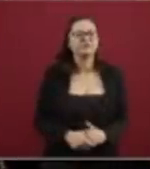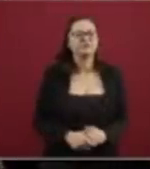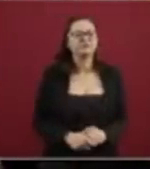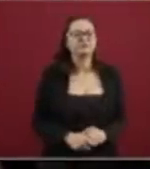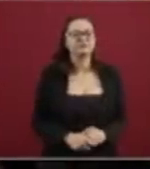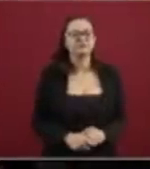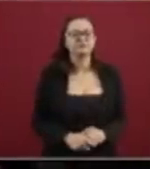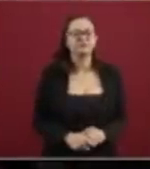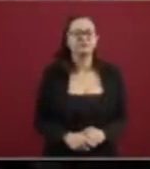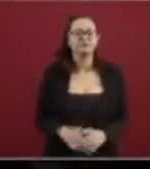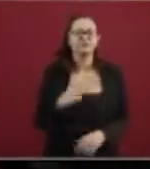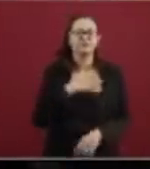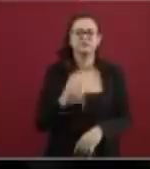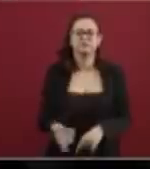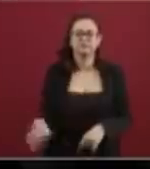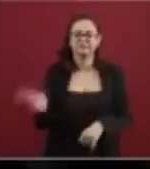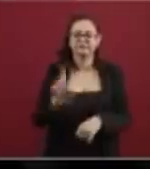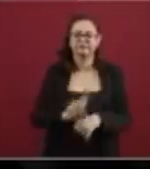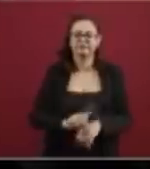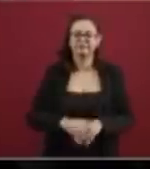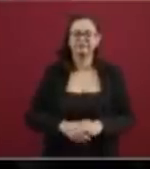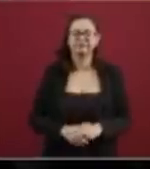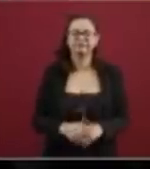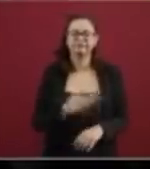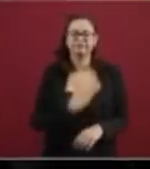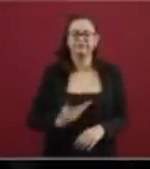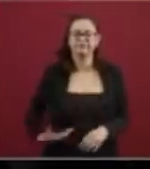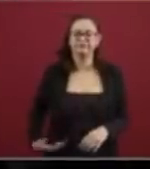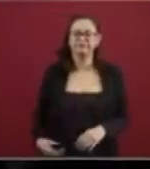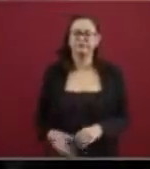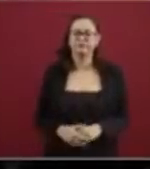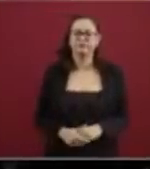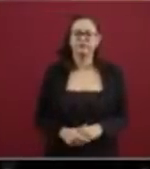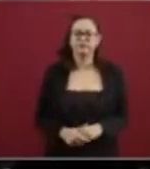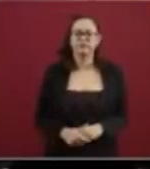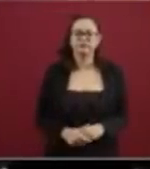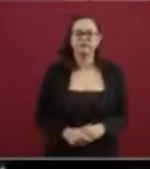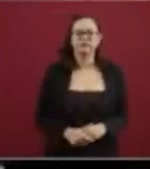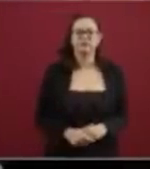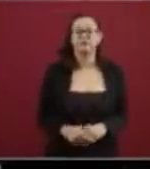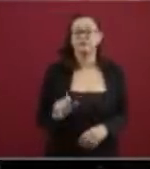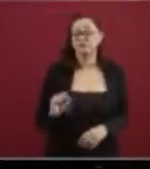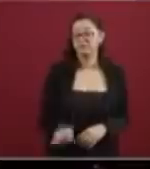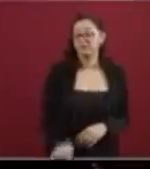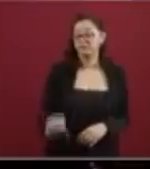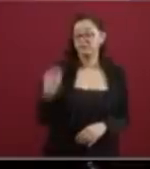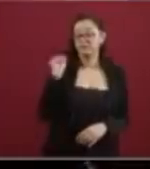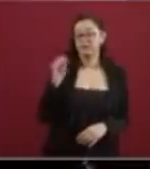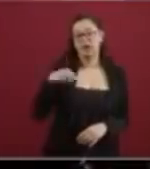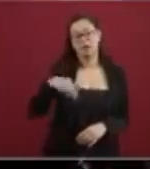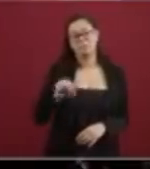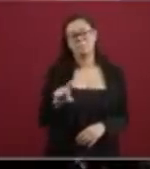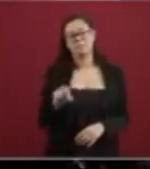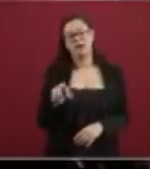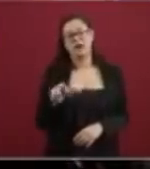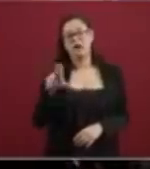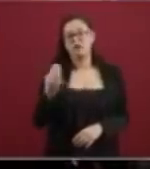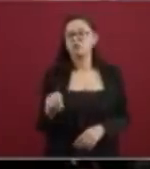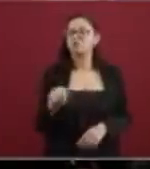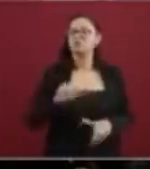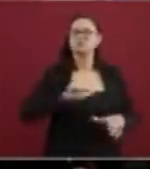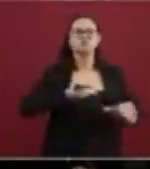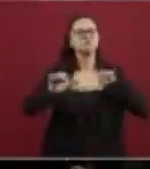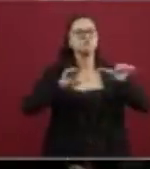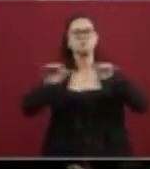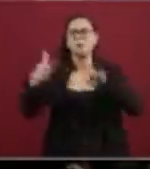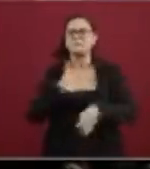Buenos días, presidente. Celsin Juárez, de Puntos Suspensivos. Este sábado el presidente Maduro pidió la mediación de varios presidentes,